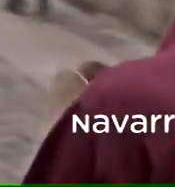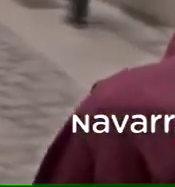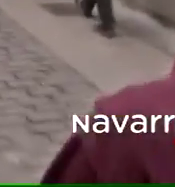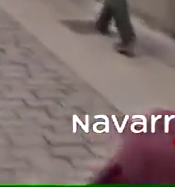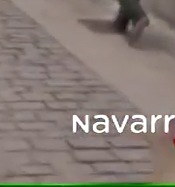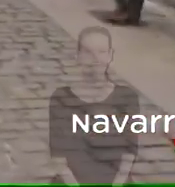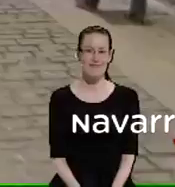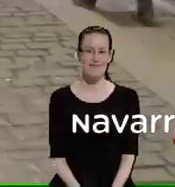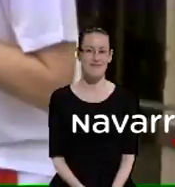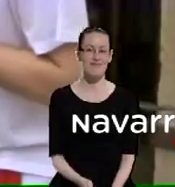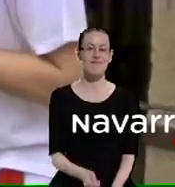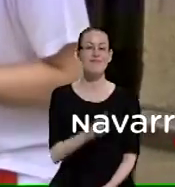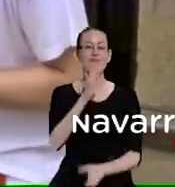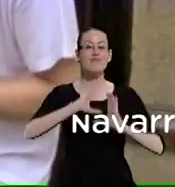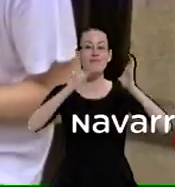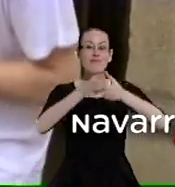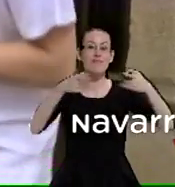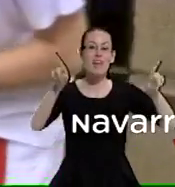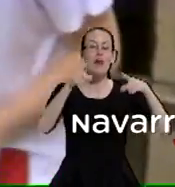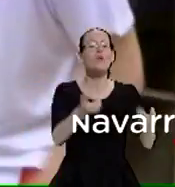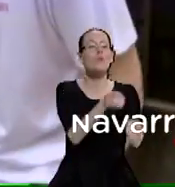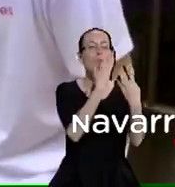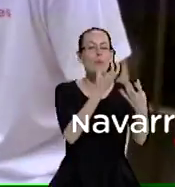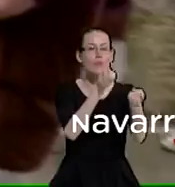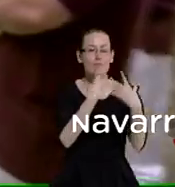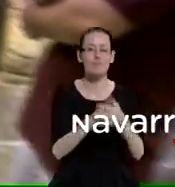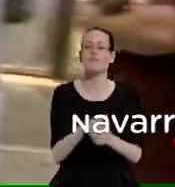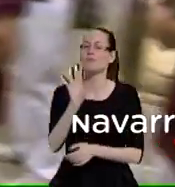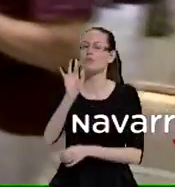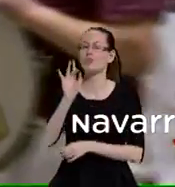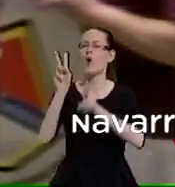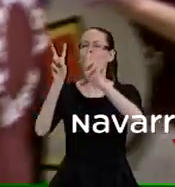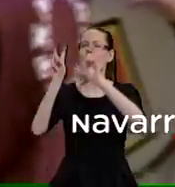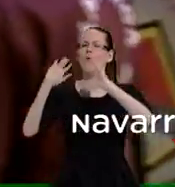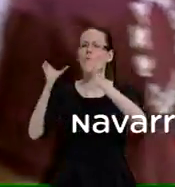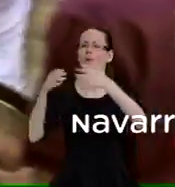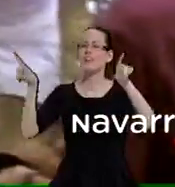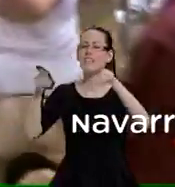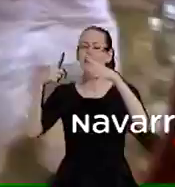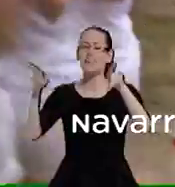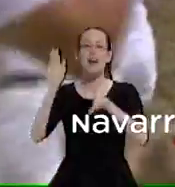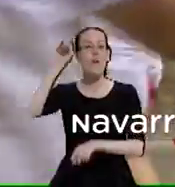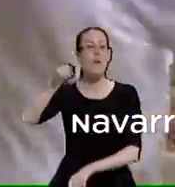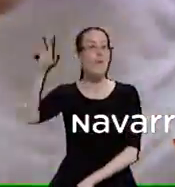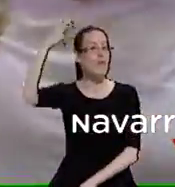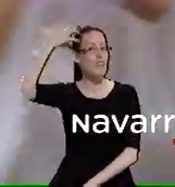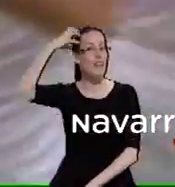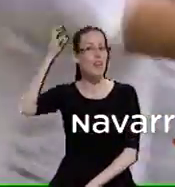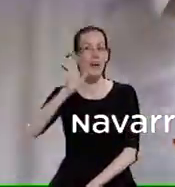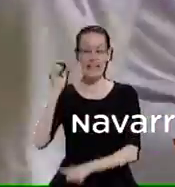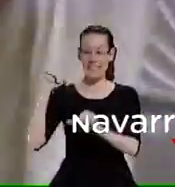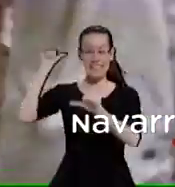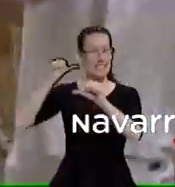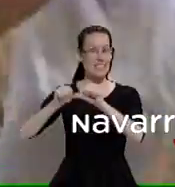Bueno, si estamos con la charanga, a ver, cuéntanos un poquito. Con la nueva charanga Garés, que en Puente la Reina no había habido nunca una